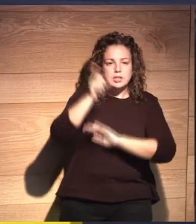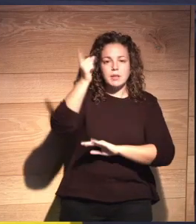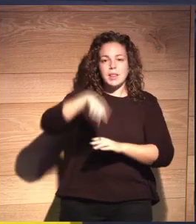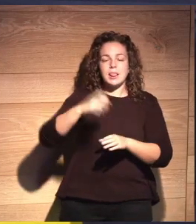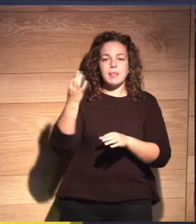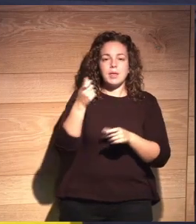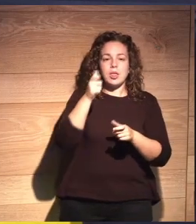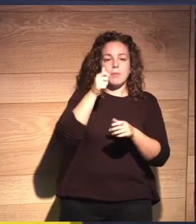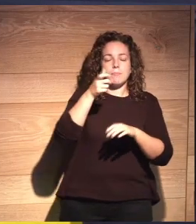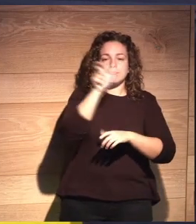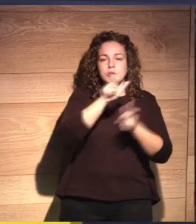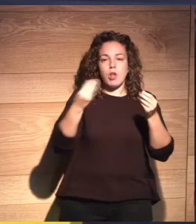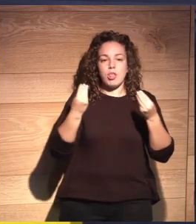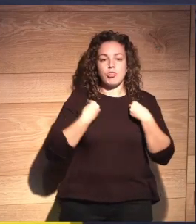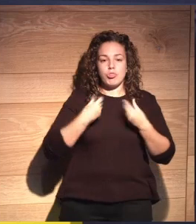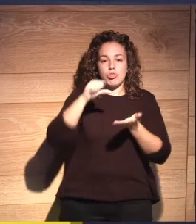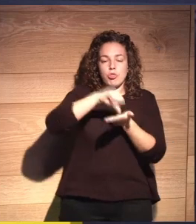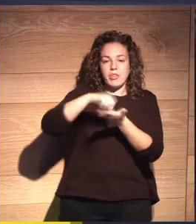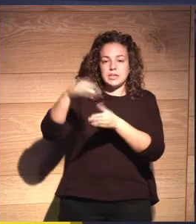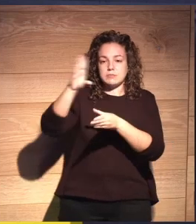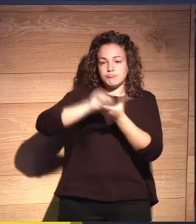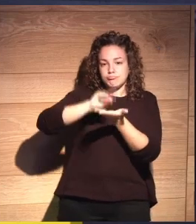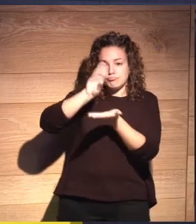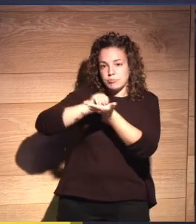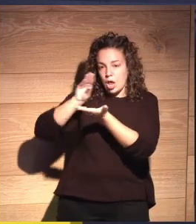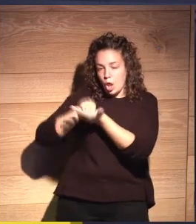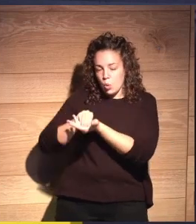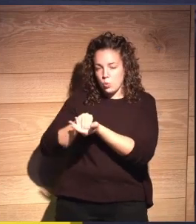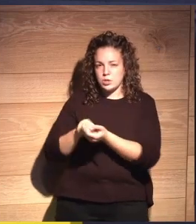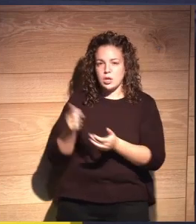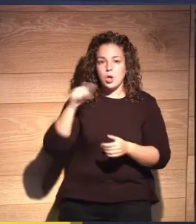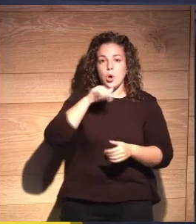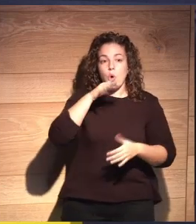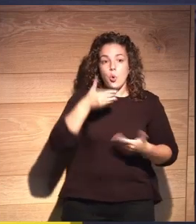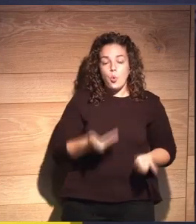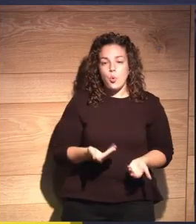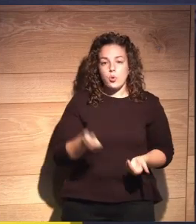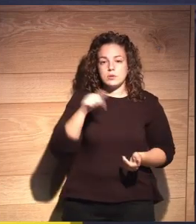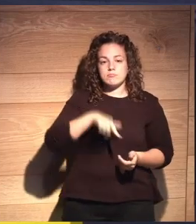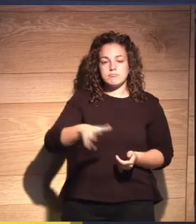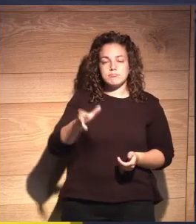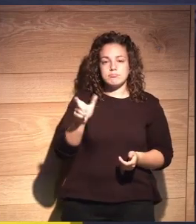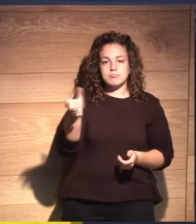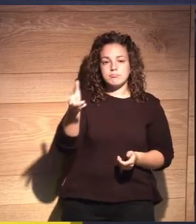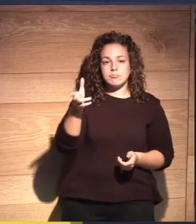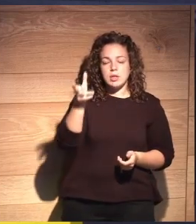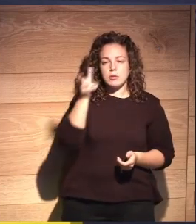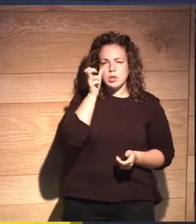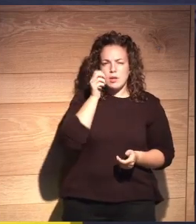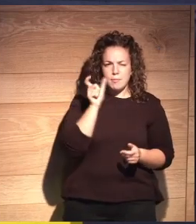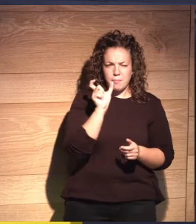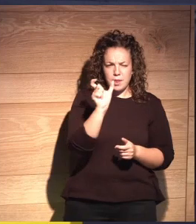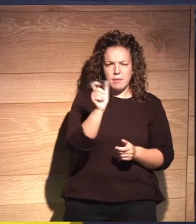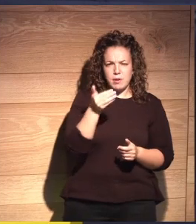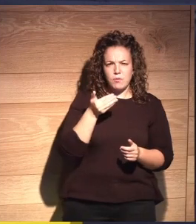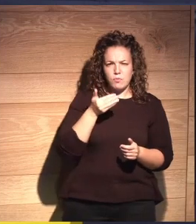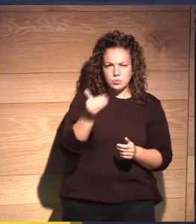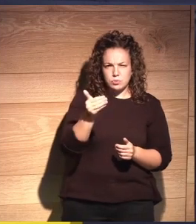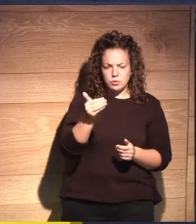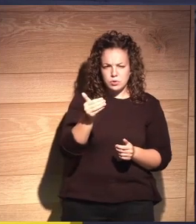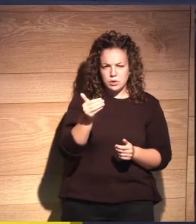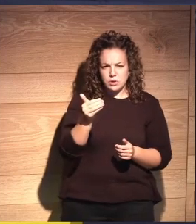ciudadanos en este proceso entonces hoy hemos escuchado hablar de la palabra futuro nos cuántas veces pues está